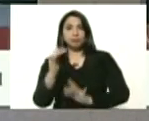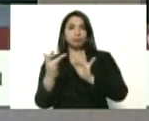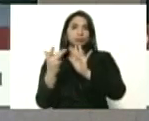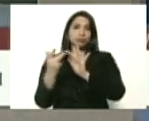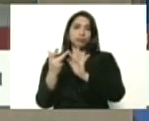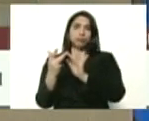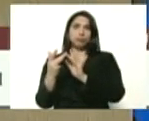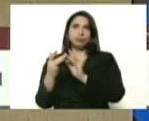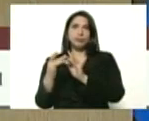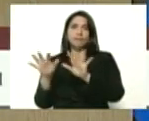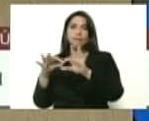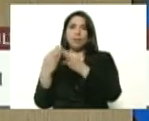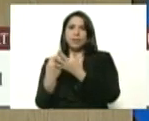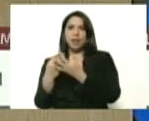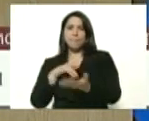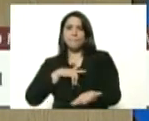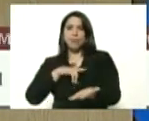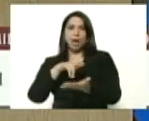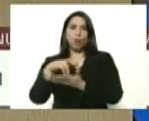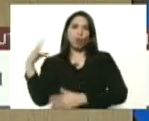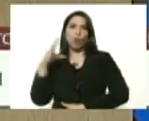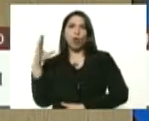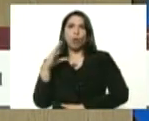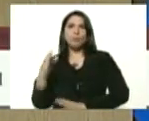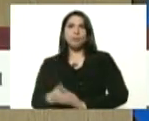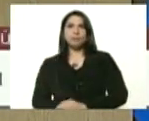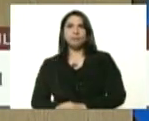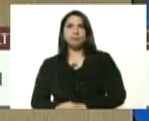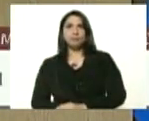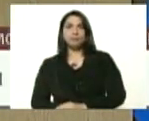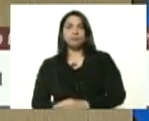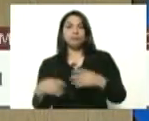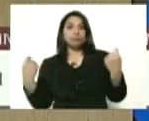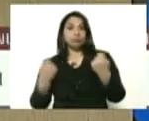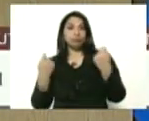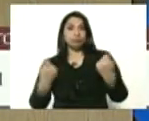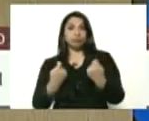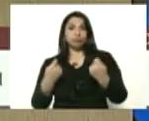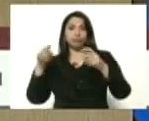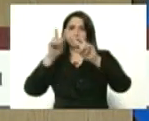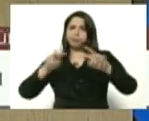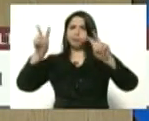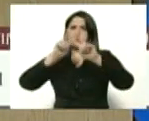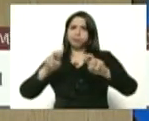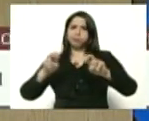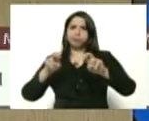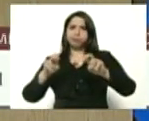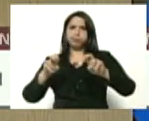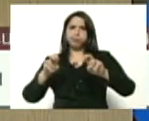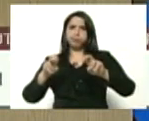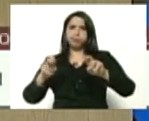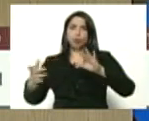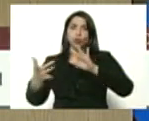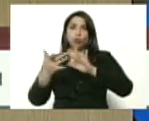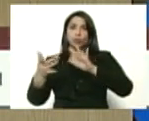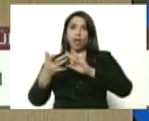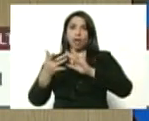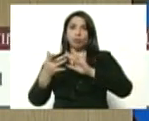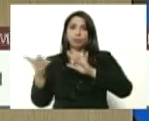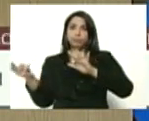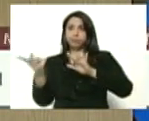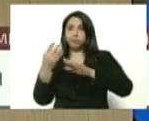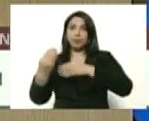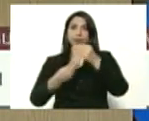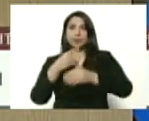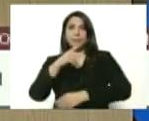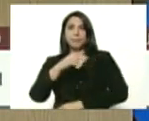un familiar que viajó desde Colombia. En la jornada de despistaje masivo, a los contactos de estos viajeros se le tomó